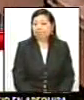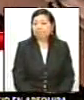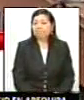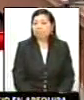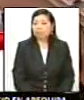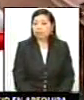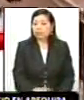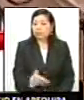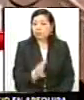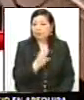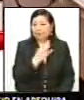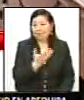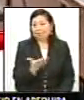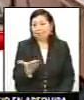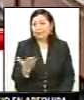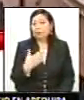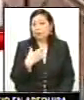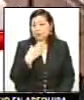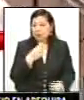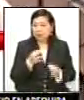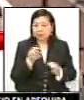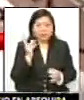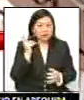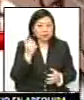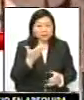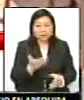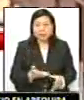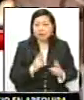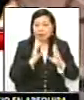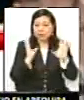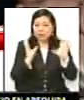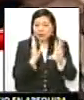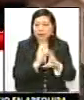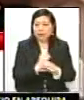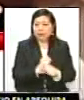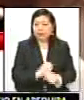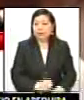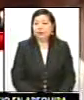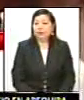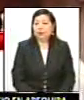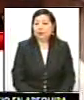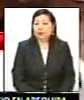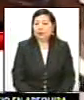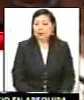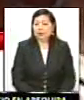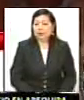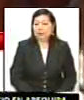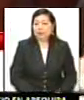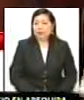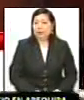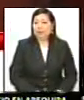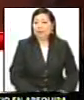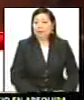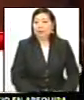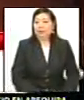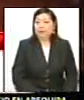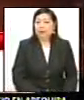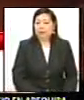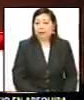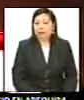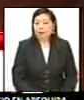congresista, solicito silencio para que puedan escuchar el resumen. 3.7. Es la denuncia 34.